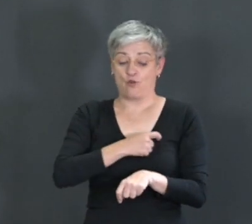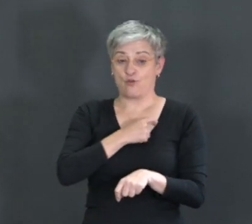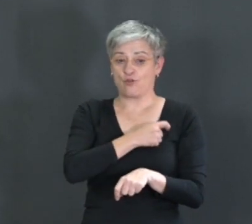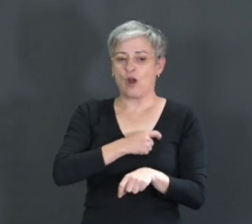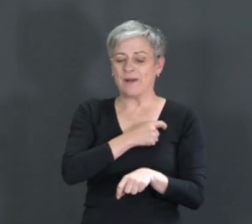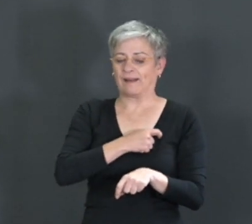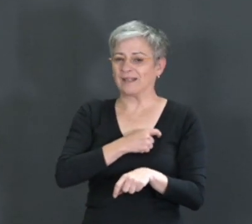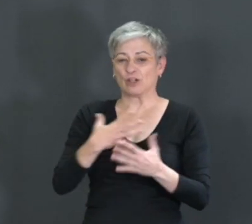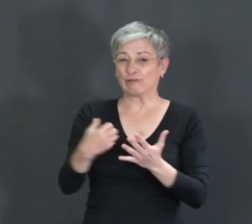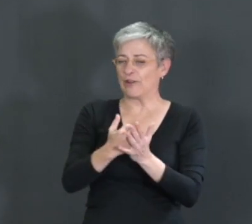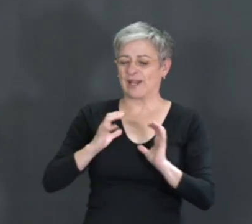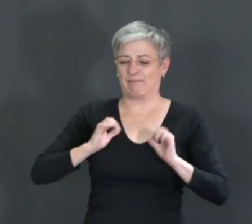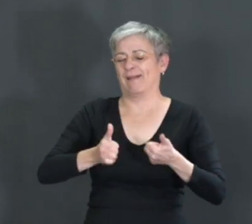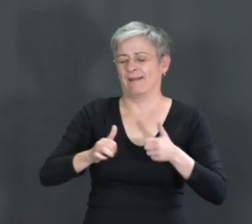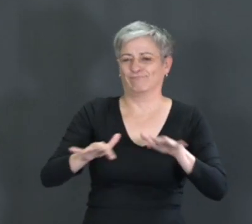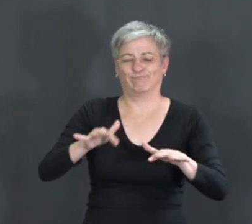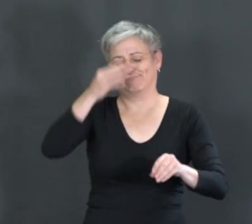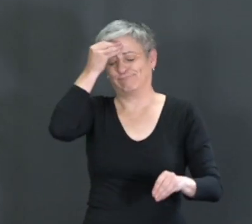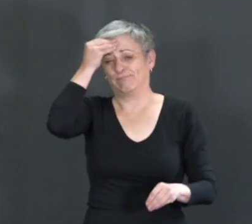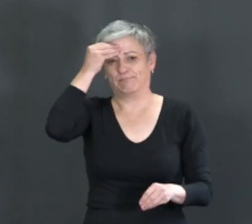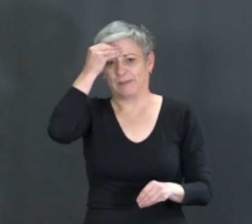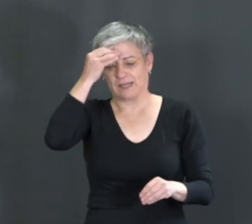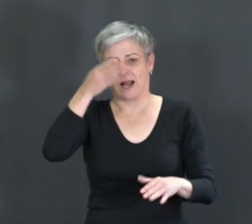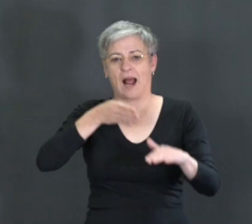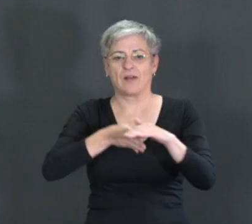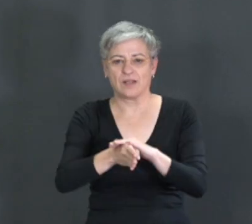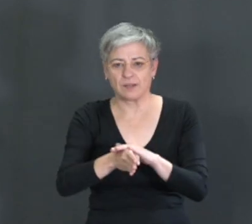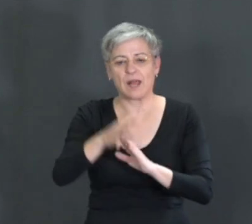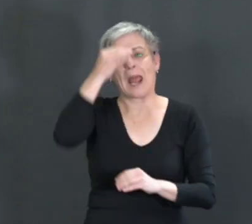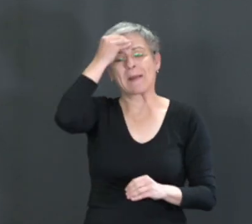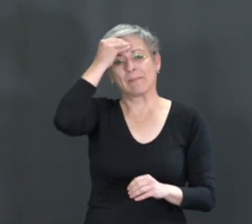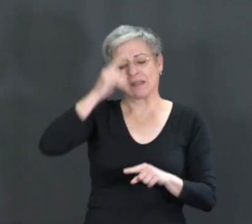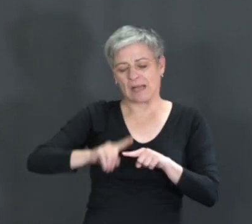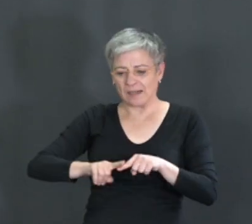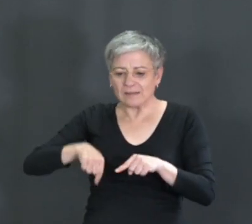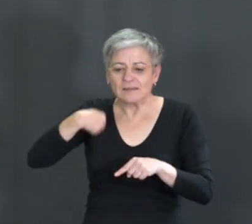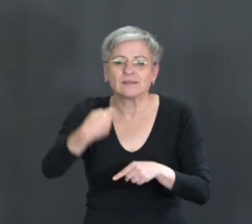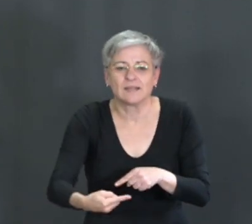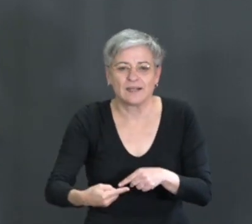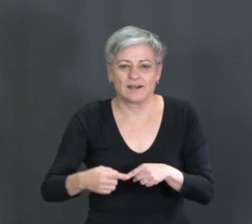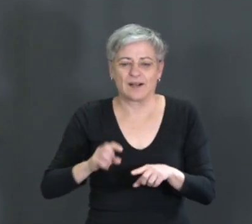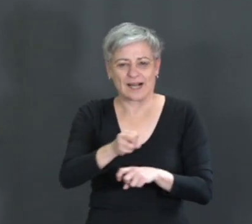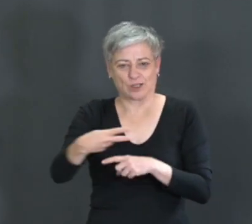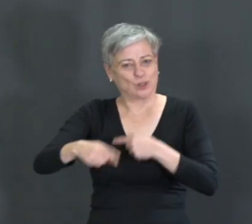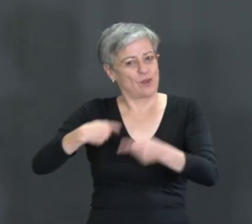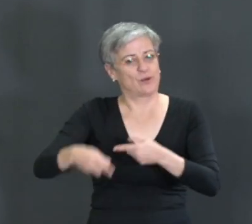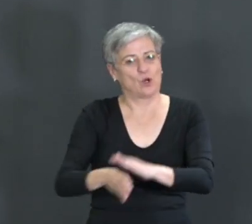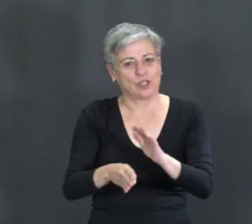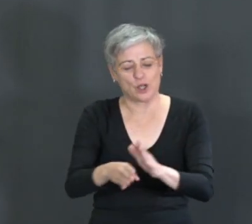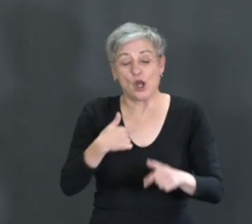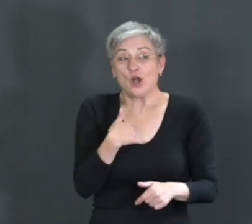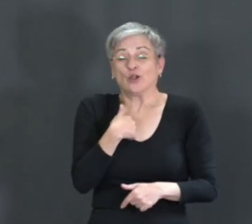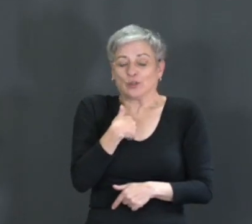piensan en la accesibilidad y piensan en dejar ese legado, ¿no? Y ahora hablaremos más. Tú tienes muchas preguntas y yo